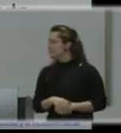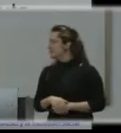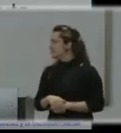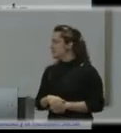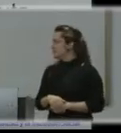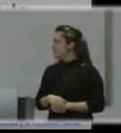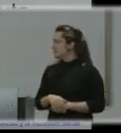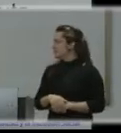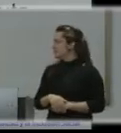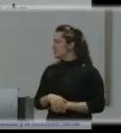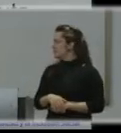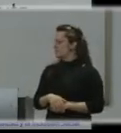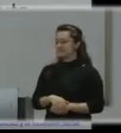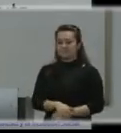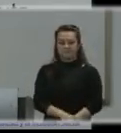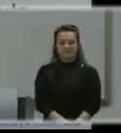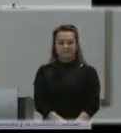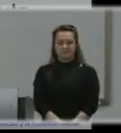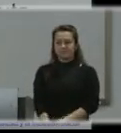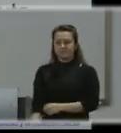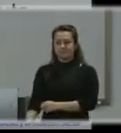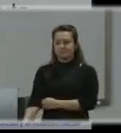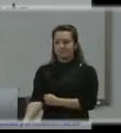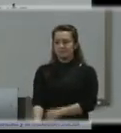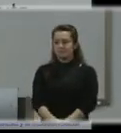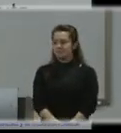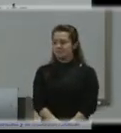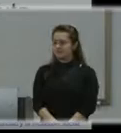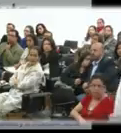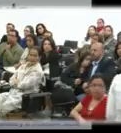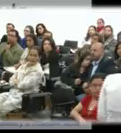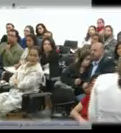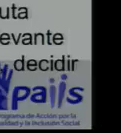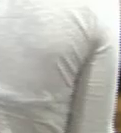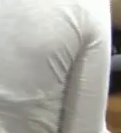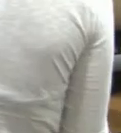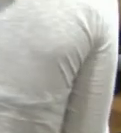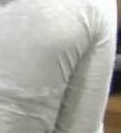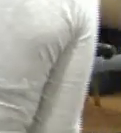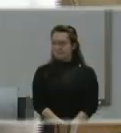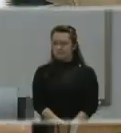¿Sí? Listo. Gracias, Gonzalo.